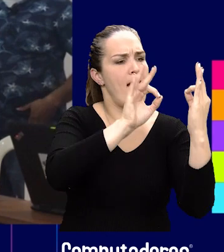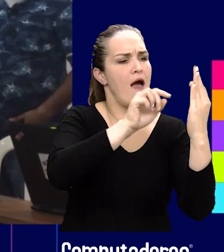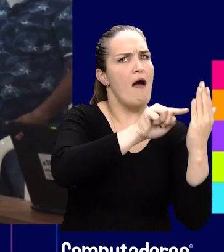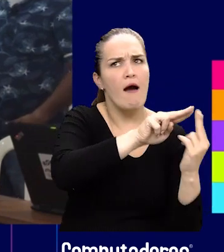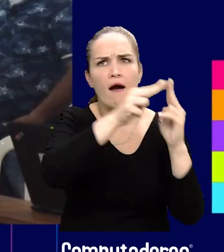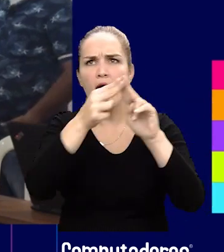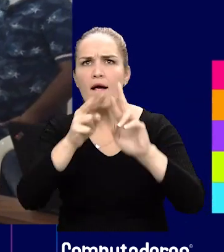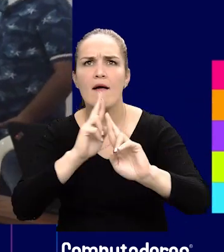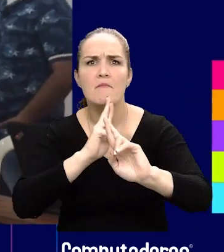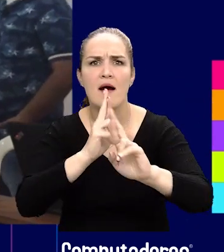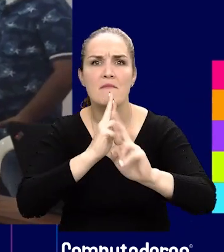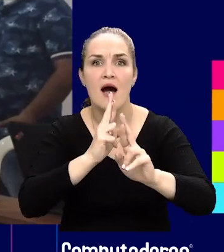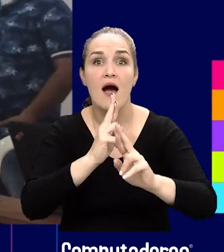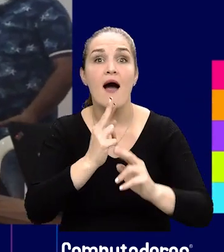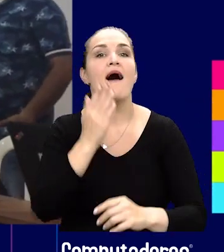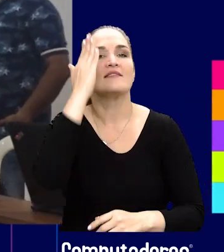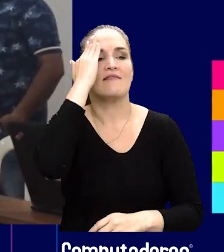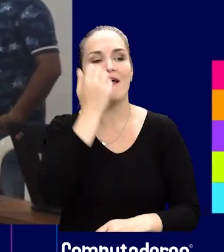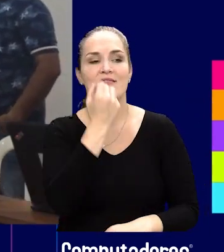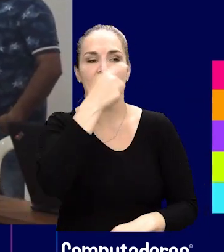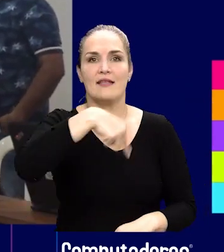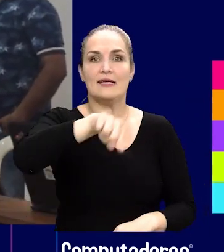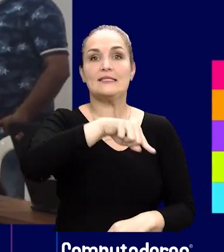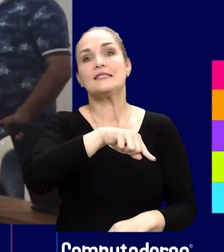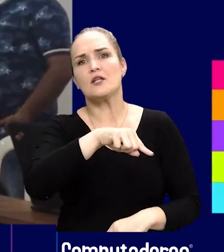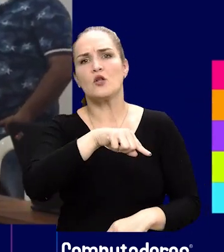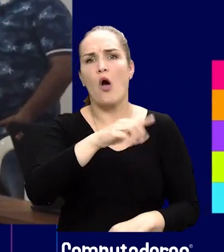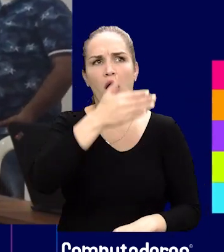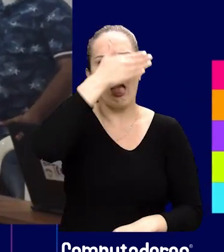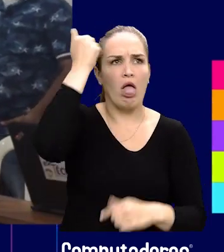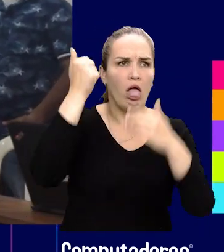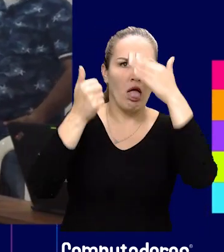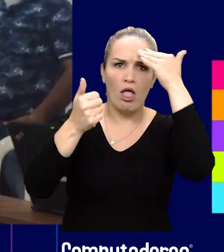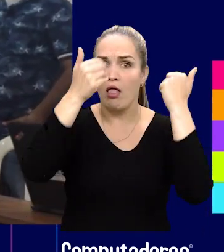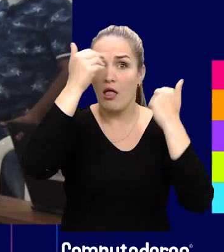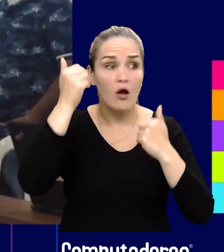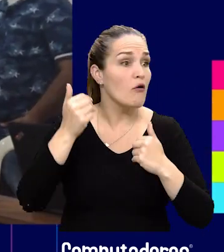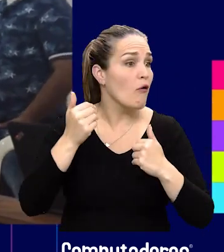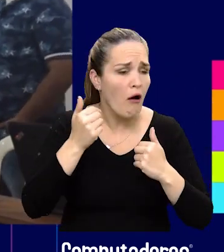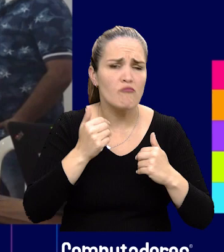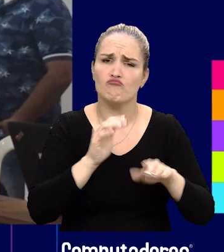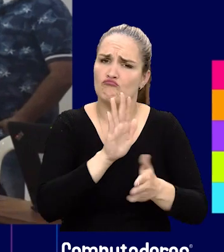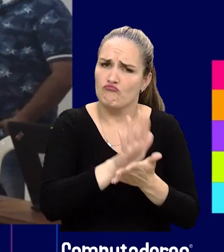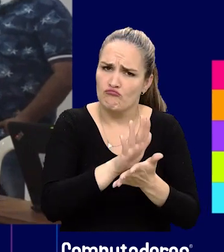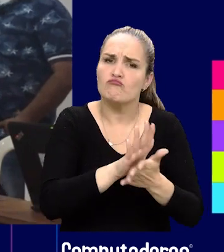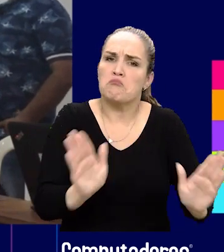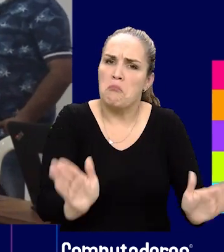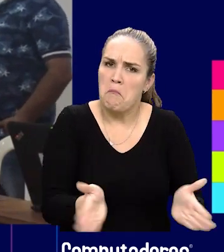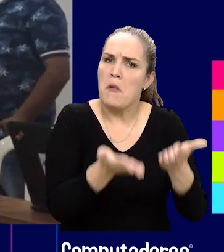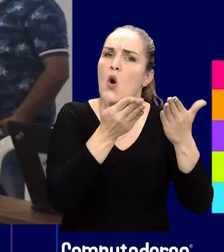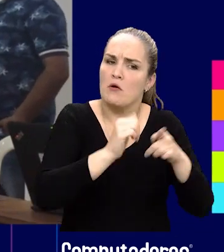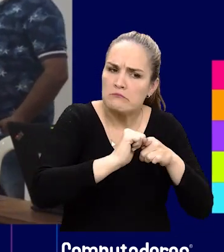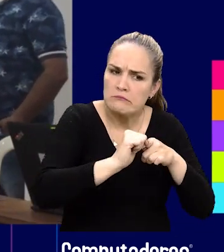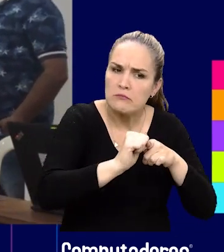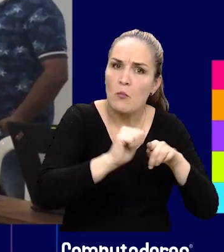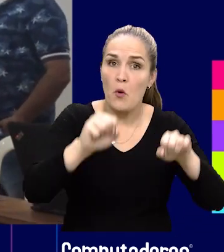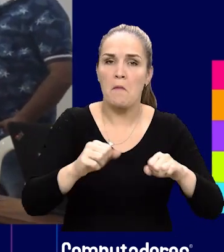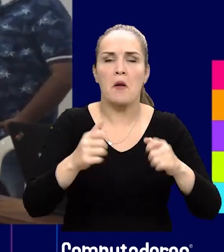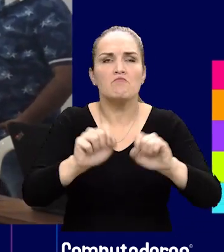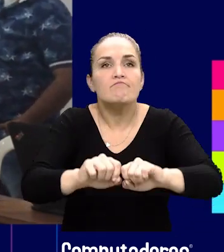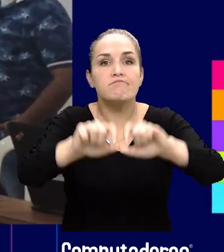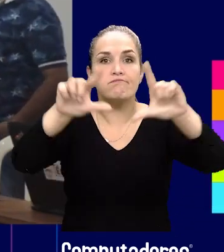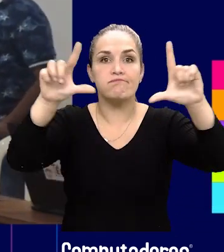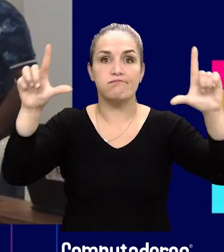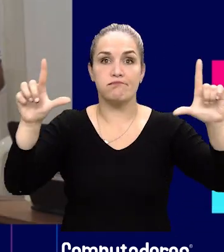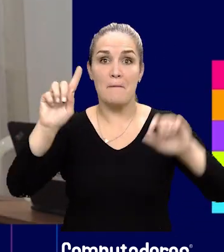qué tanta lectura tienen ustedes. Si tienen buena retentiva o si no, ir mejorando en el proceso. ¿Tenemos que cargue?